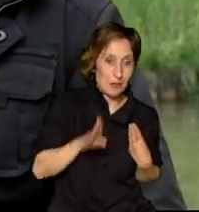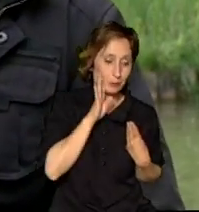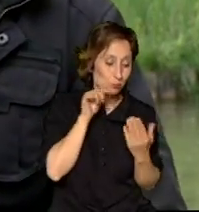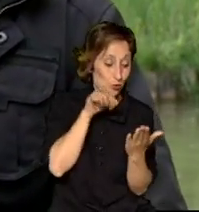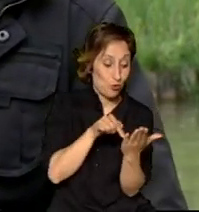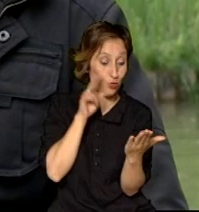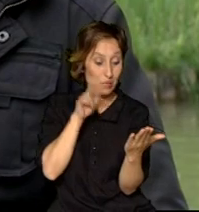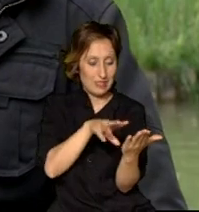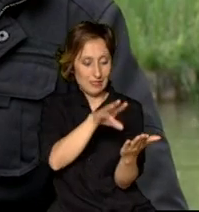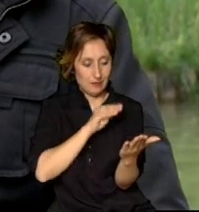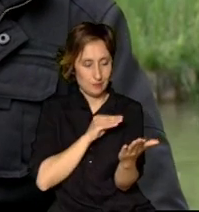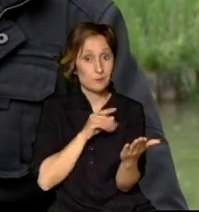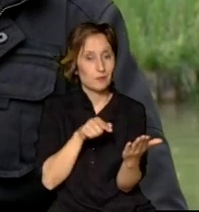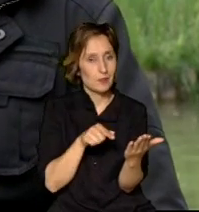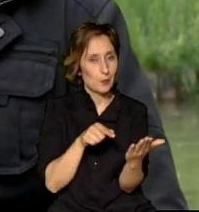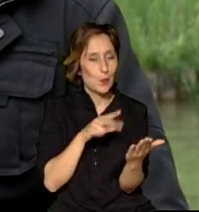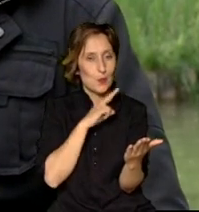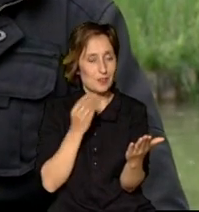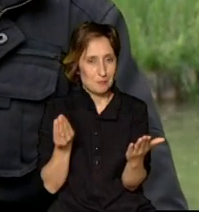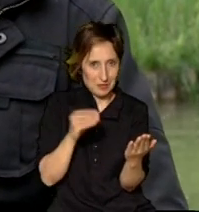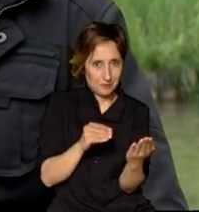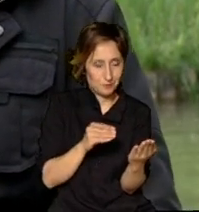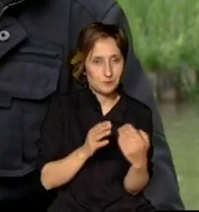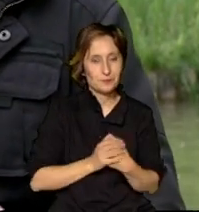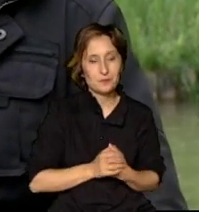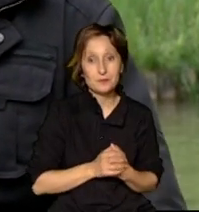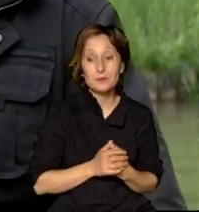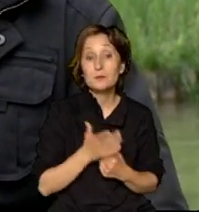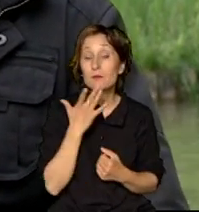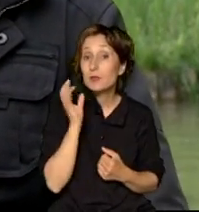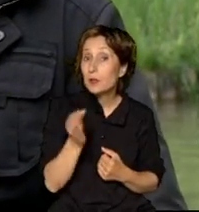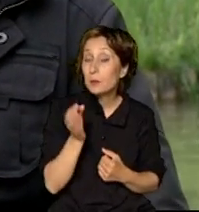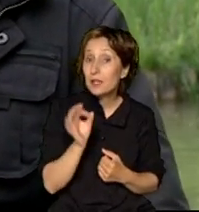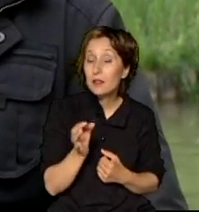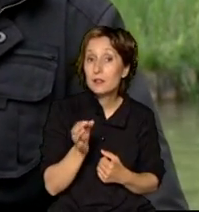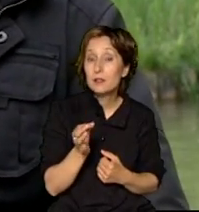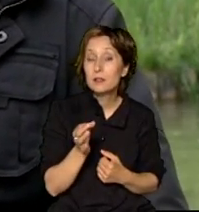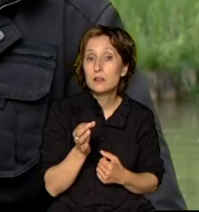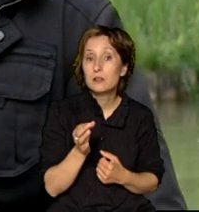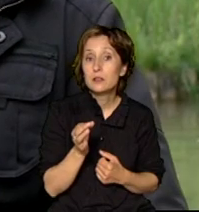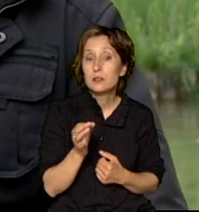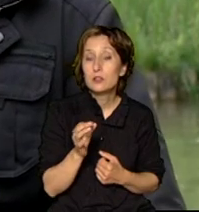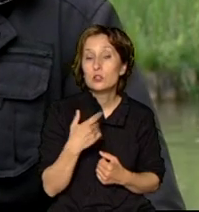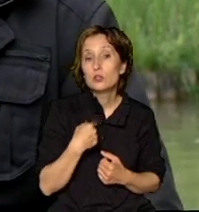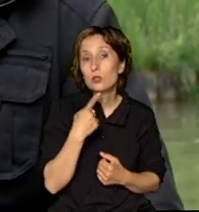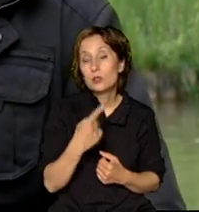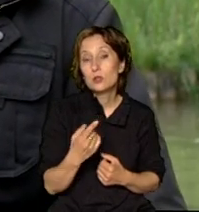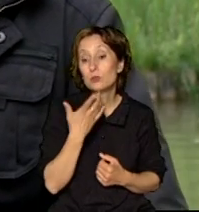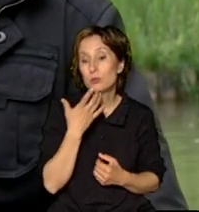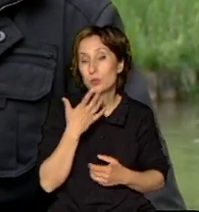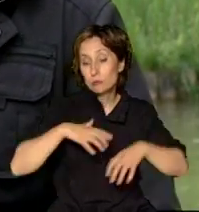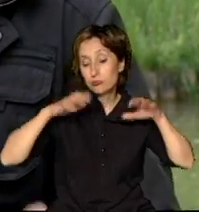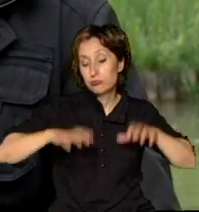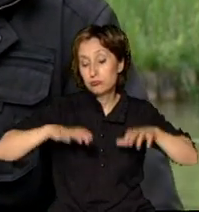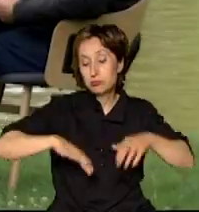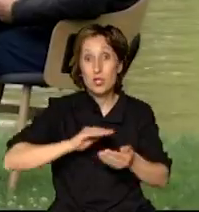predecir. Eso tiene mucho valor añadido y, pues bueno, sí que es verdad que Sobre todo yo diría que con las tormentas y con